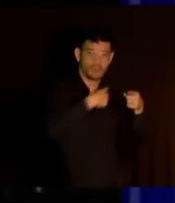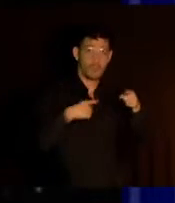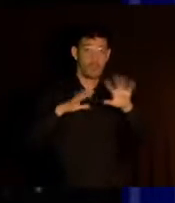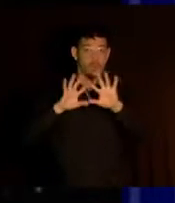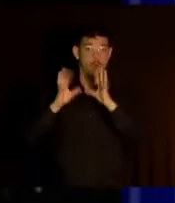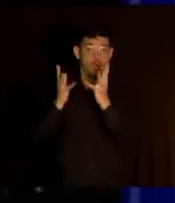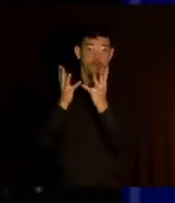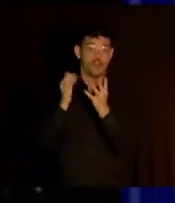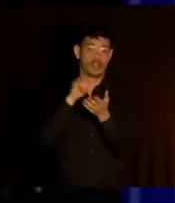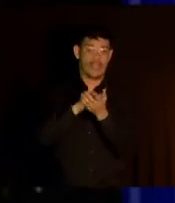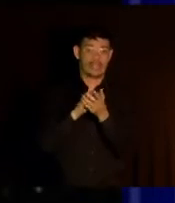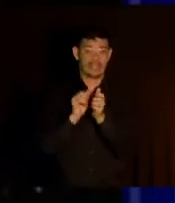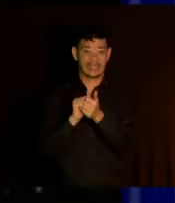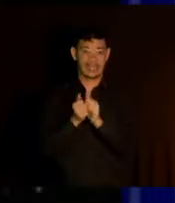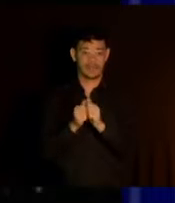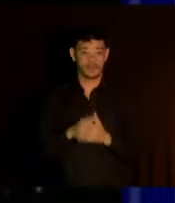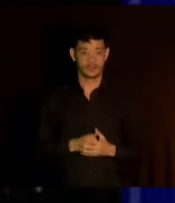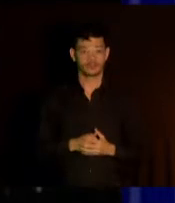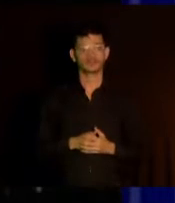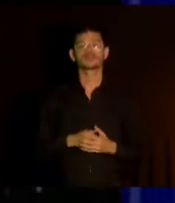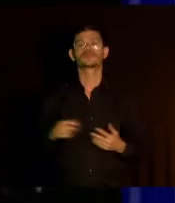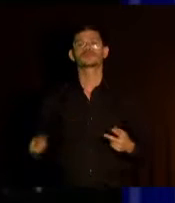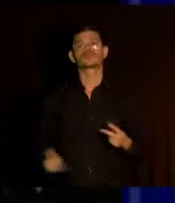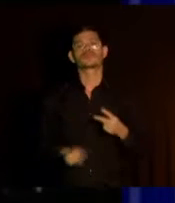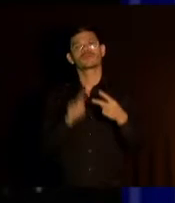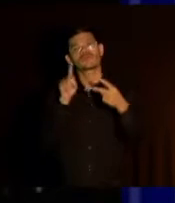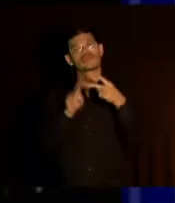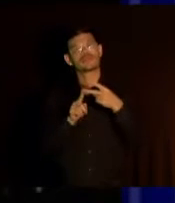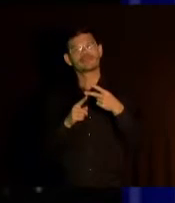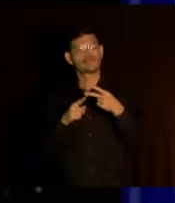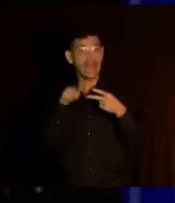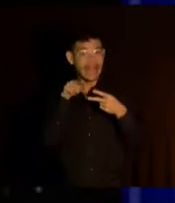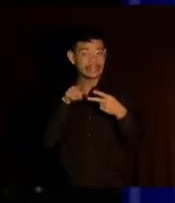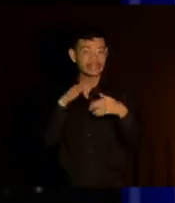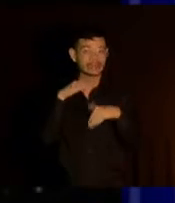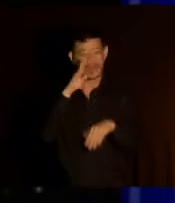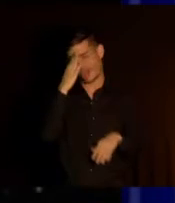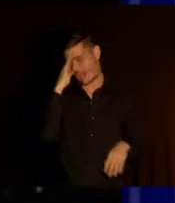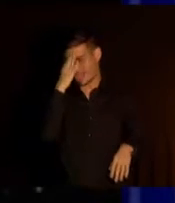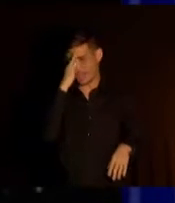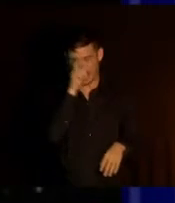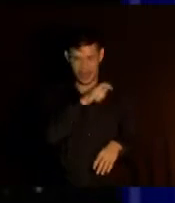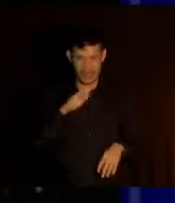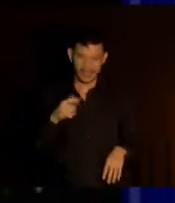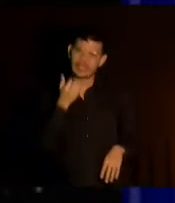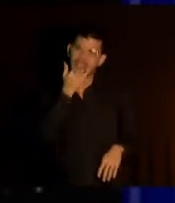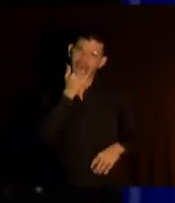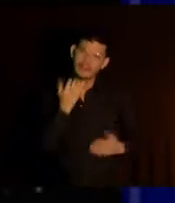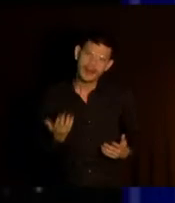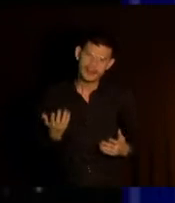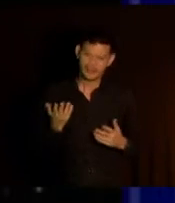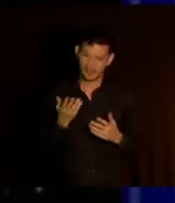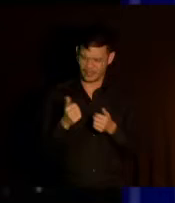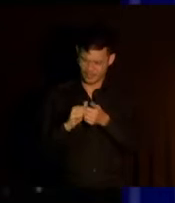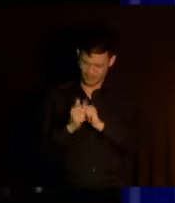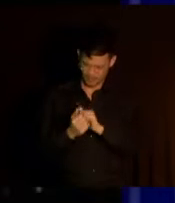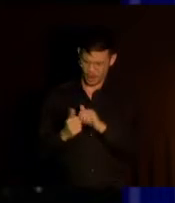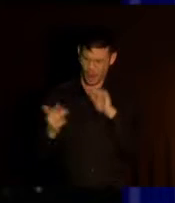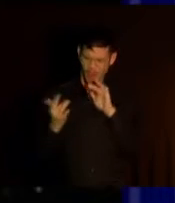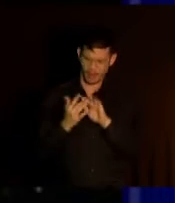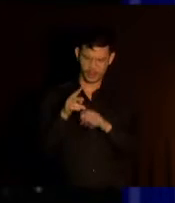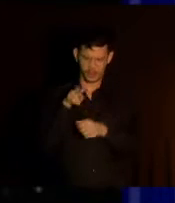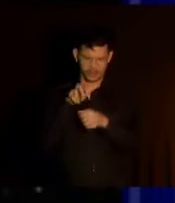los segundos deportes es donde está un poco la mayor duda de la gente. ¿Qué es lo que va a pasar con los deportes por federación deportiva? Porque